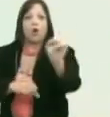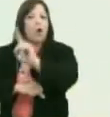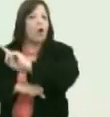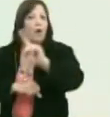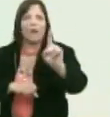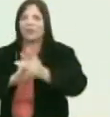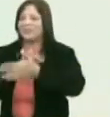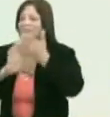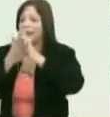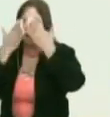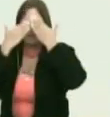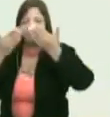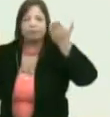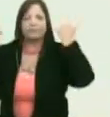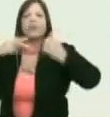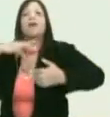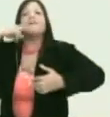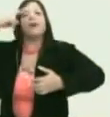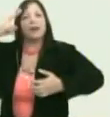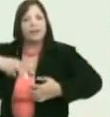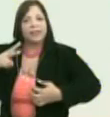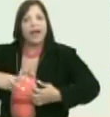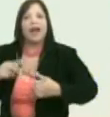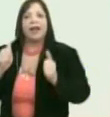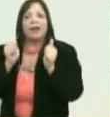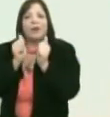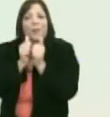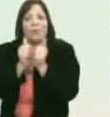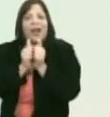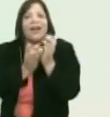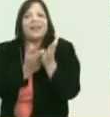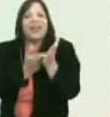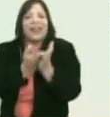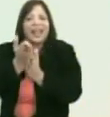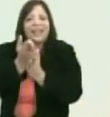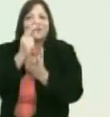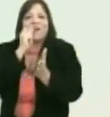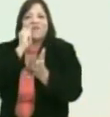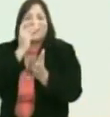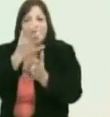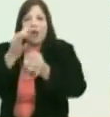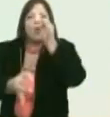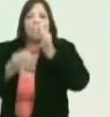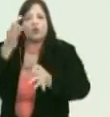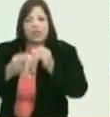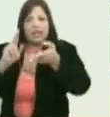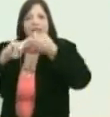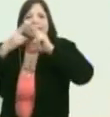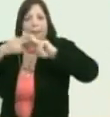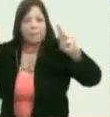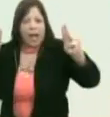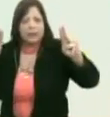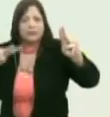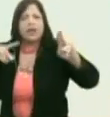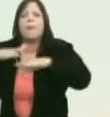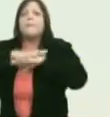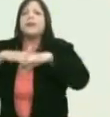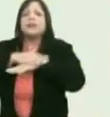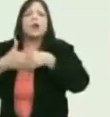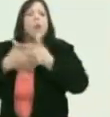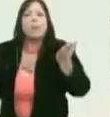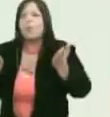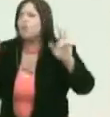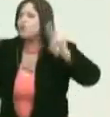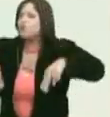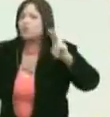dañar, sino que es una persona que va a estar a su lado para que efectivamente haya justicia, haya paz. Que un Ministerio